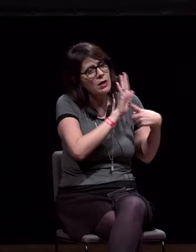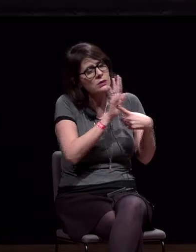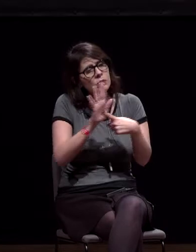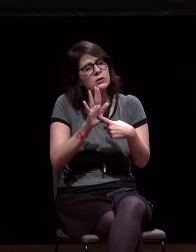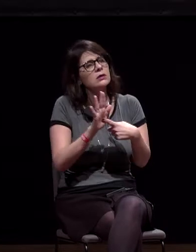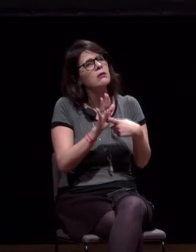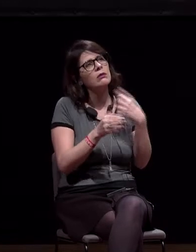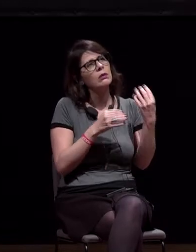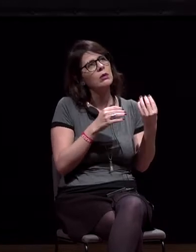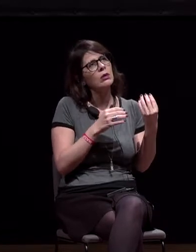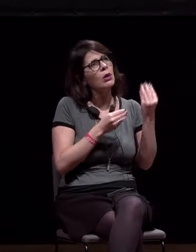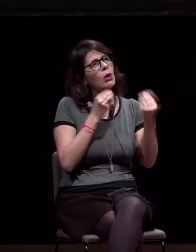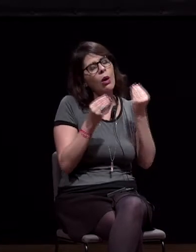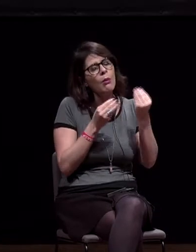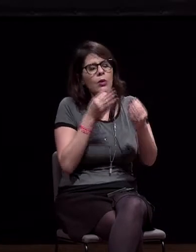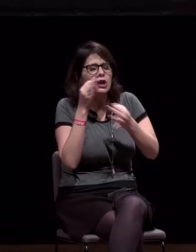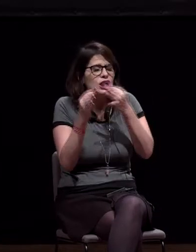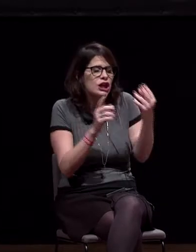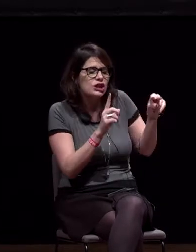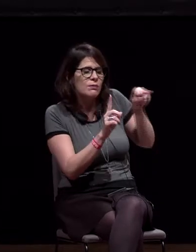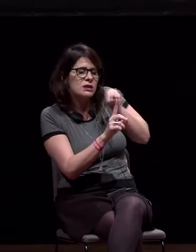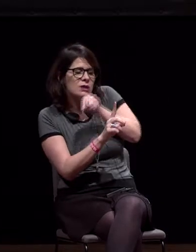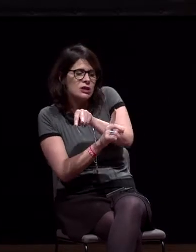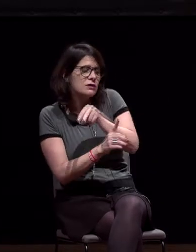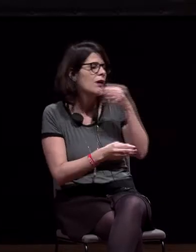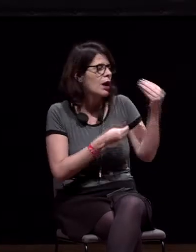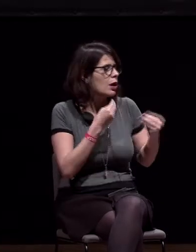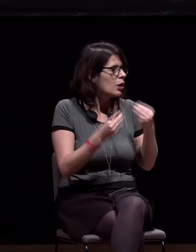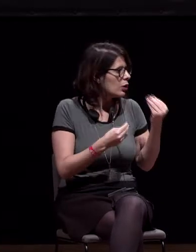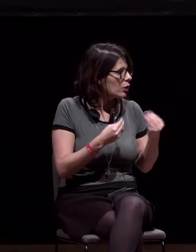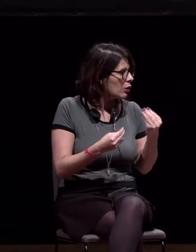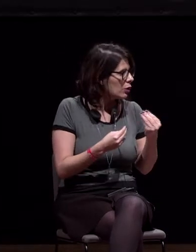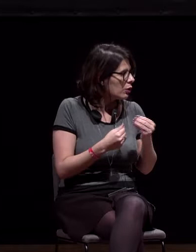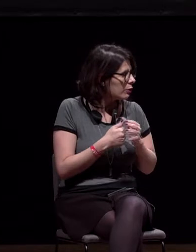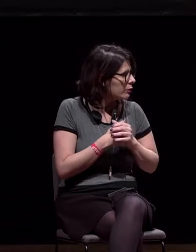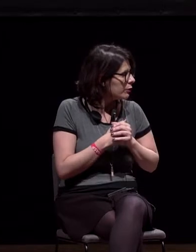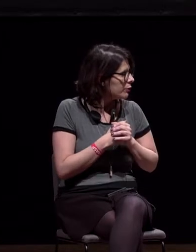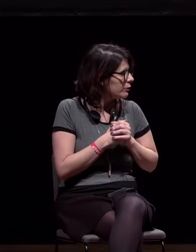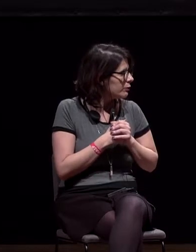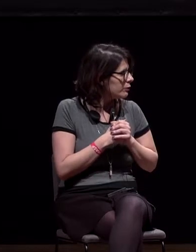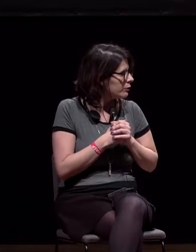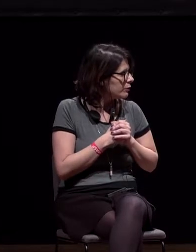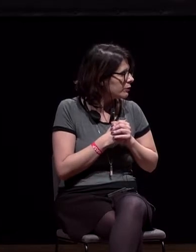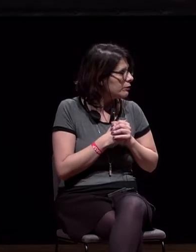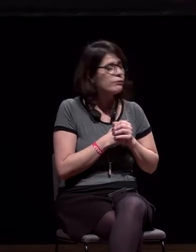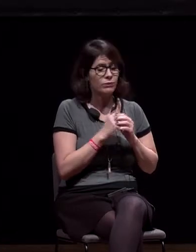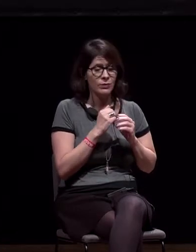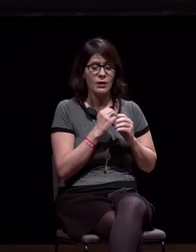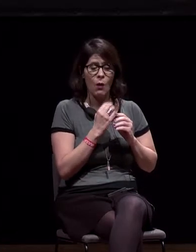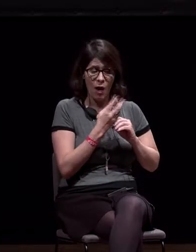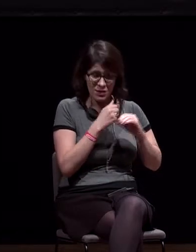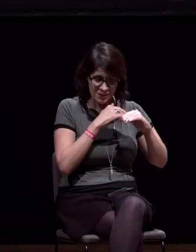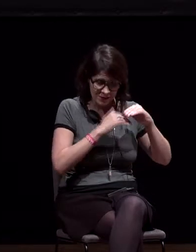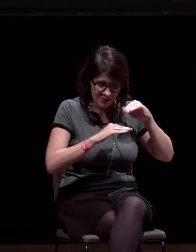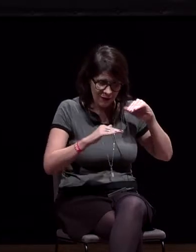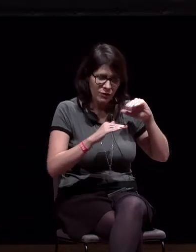arte contemporáneo es una manera de hacerlo dentro de las posibilidades muy limitadas que tengo de hacerlo en el contexto específico del museo